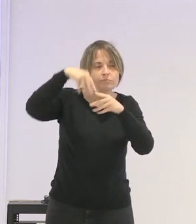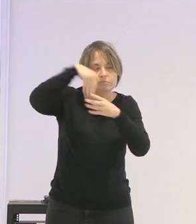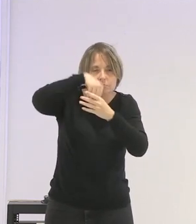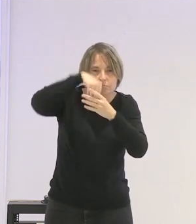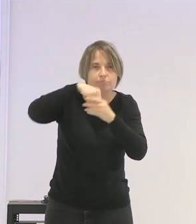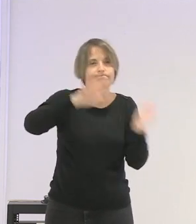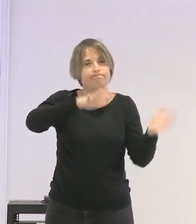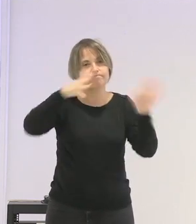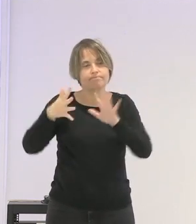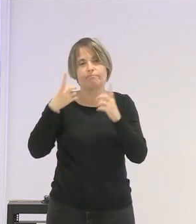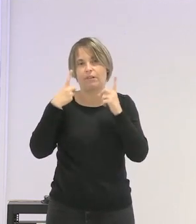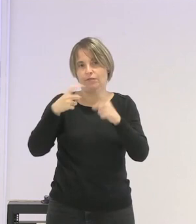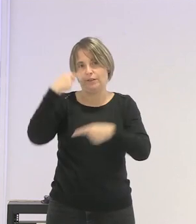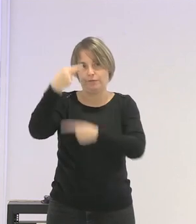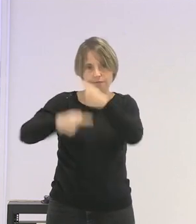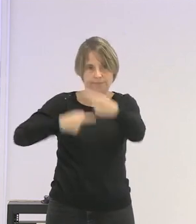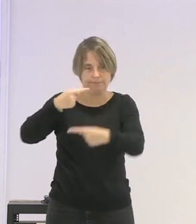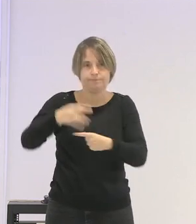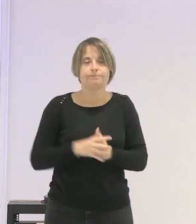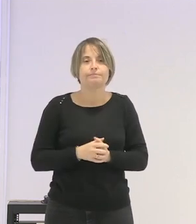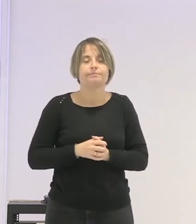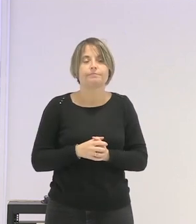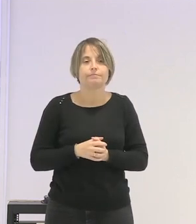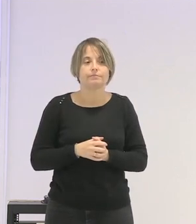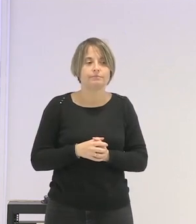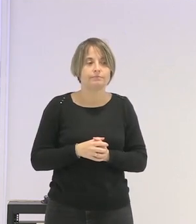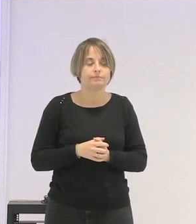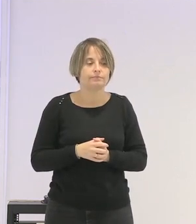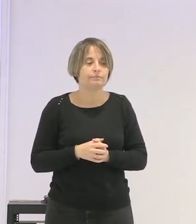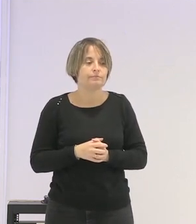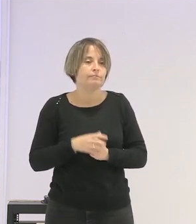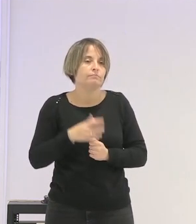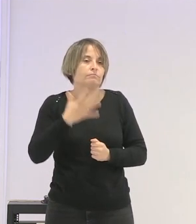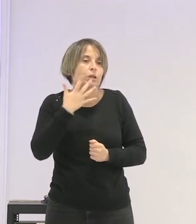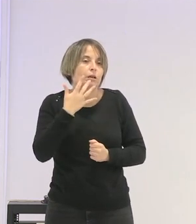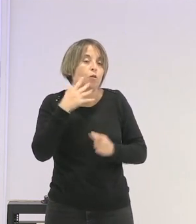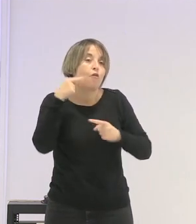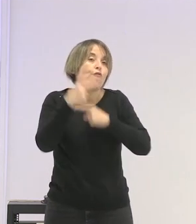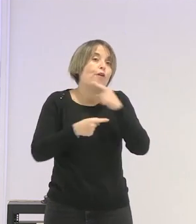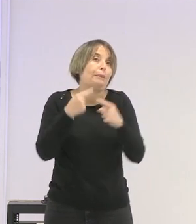que transformar dentro de la familia. Bueno, yo hablo de abolir la familia, pero bueno,